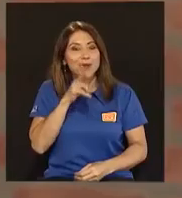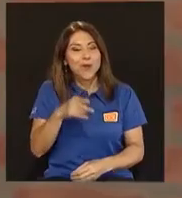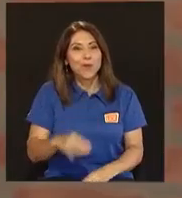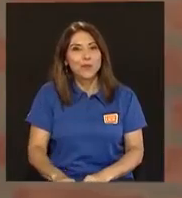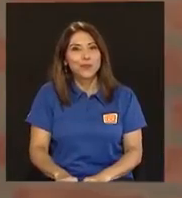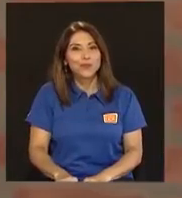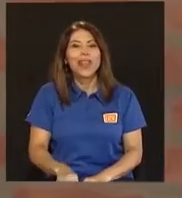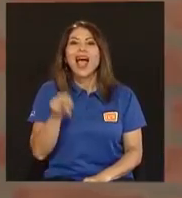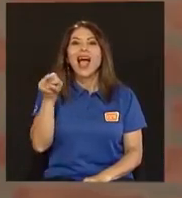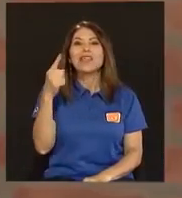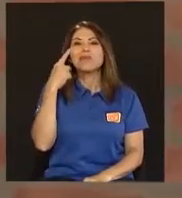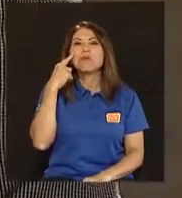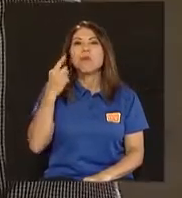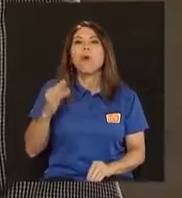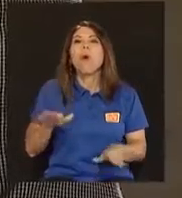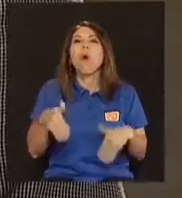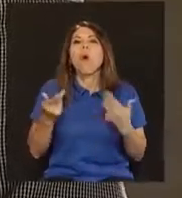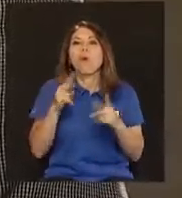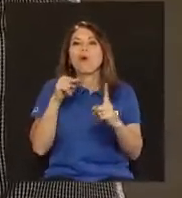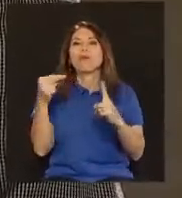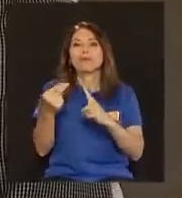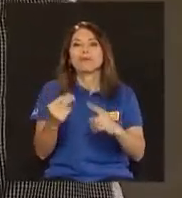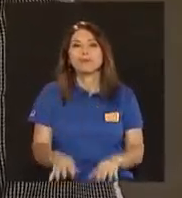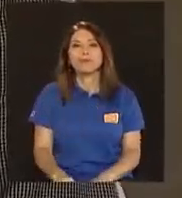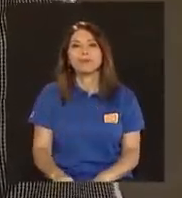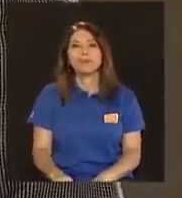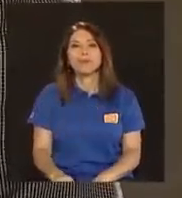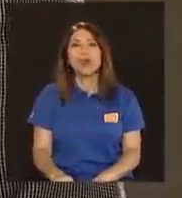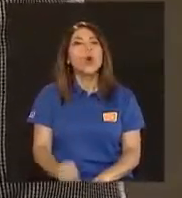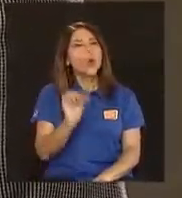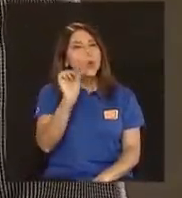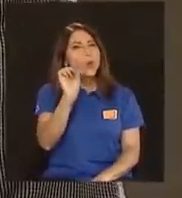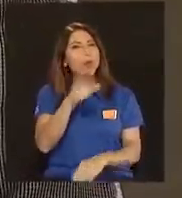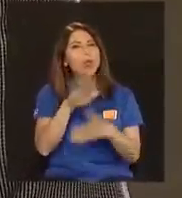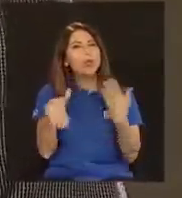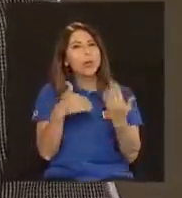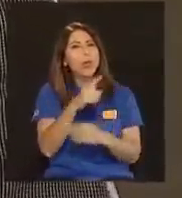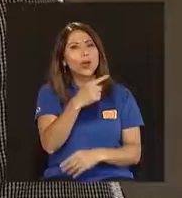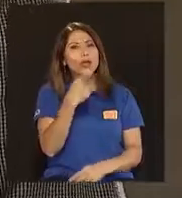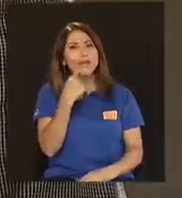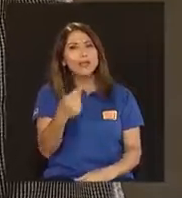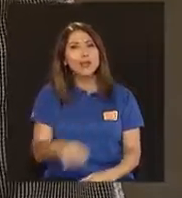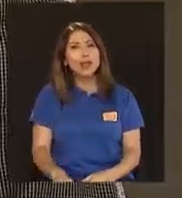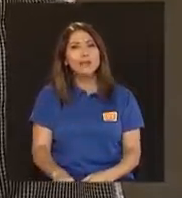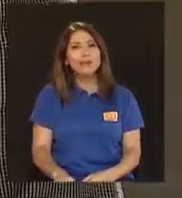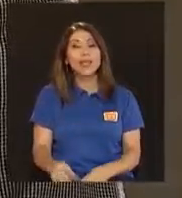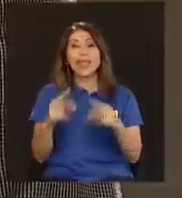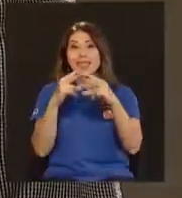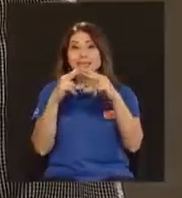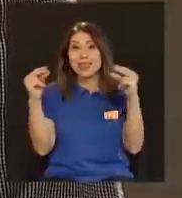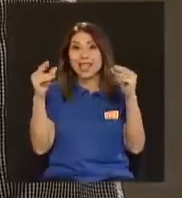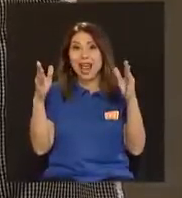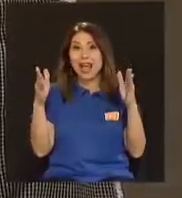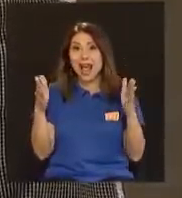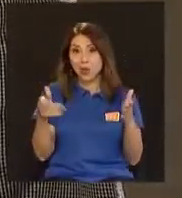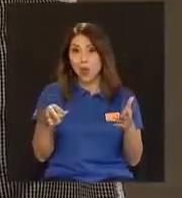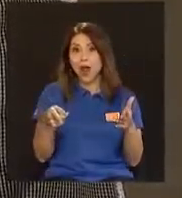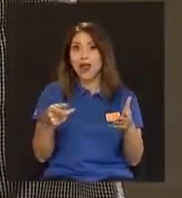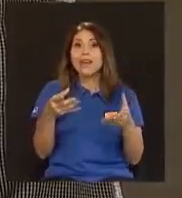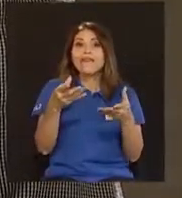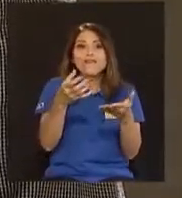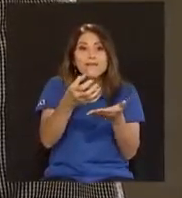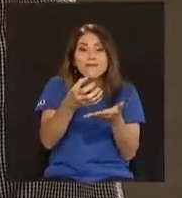¿Cómo miran el tema? Un poco de todo lo que acabas de mencionar. Nicaragua es un receptor de remesas muy